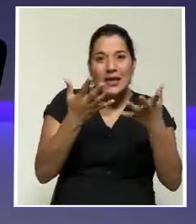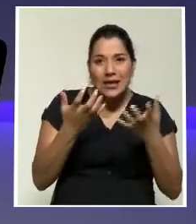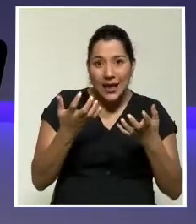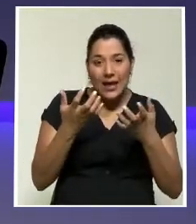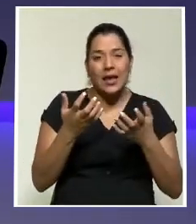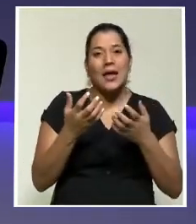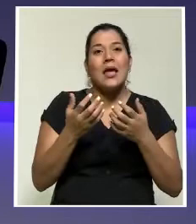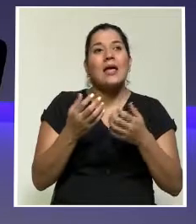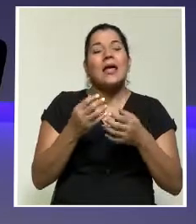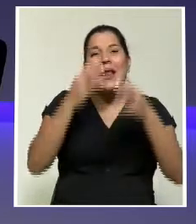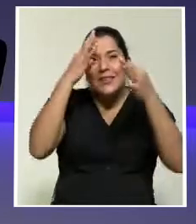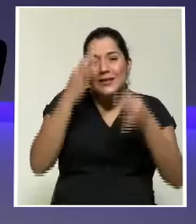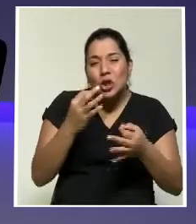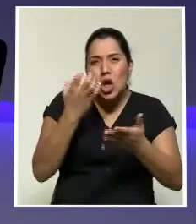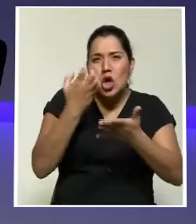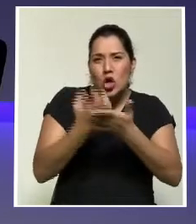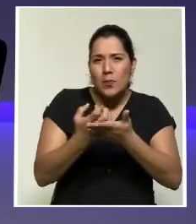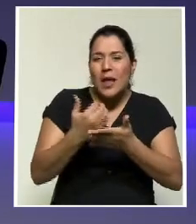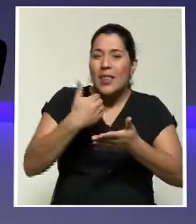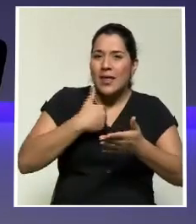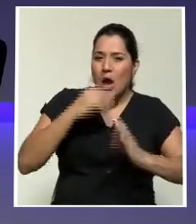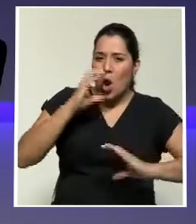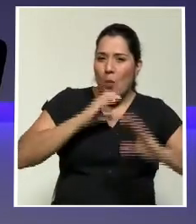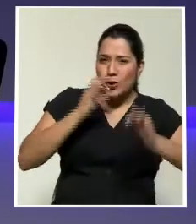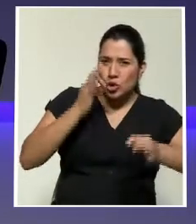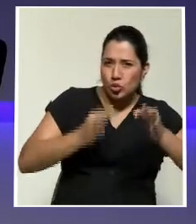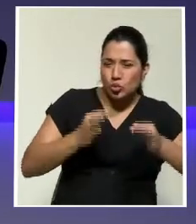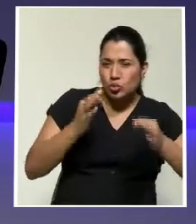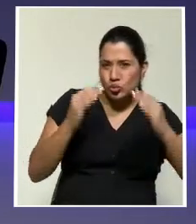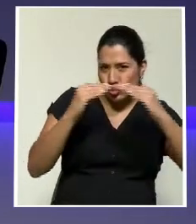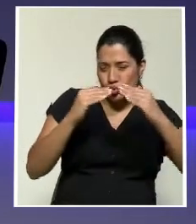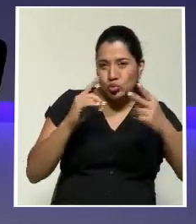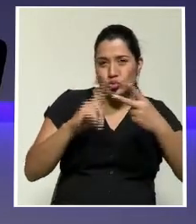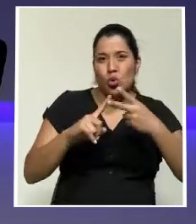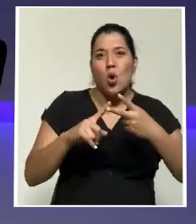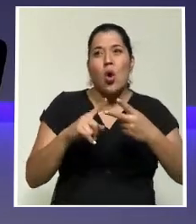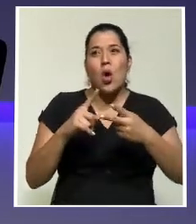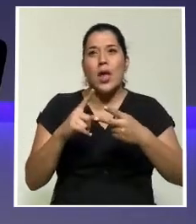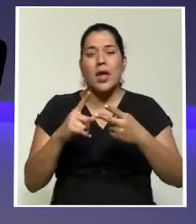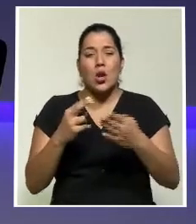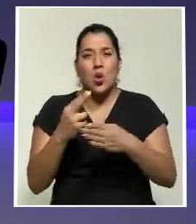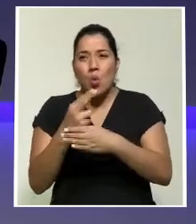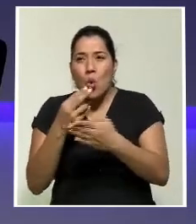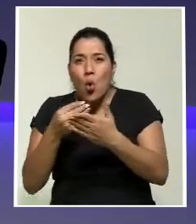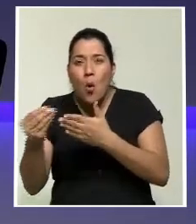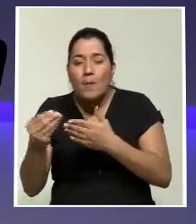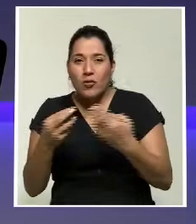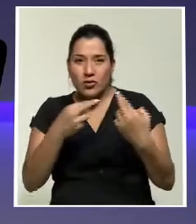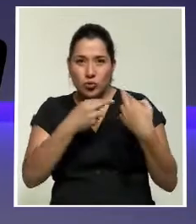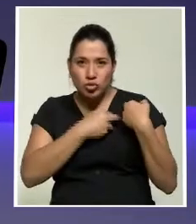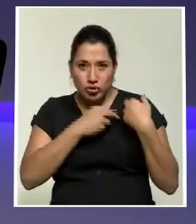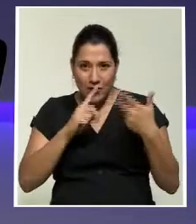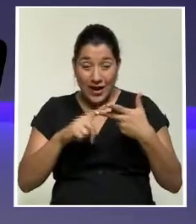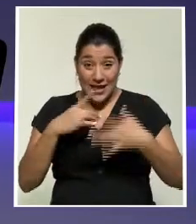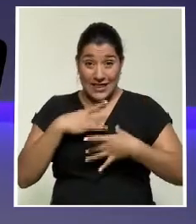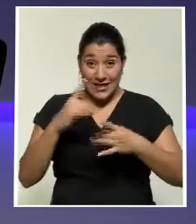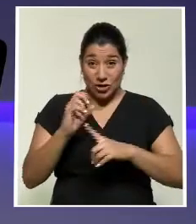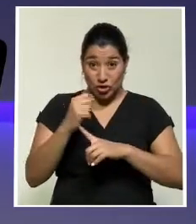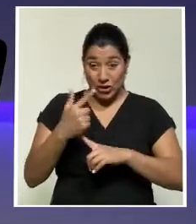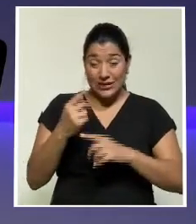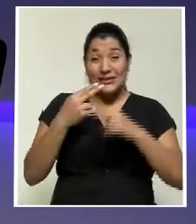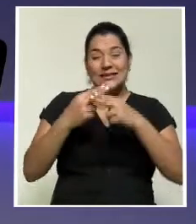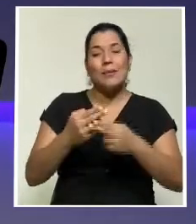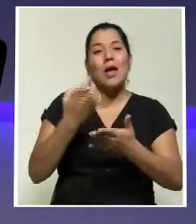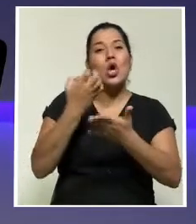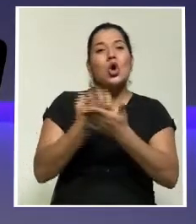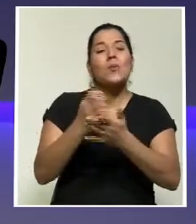comercio justo, por el consumo responsable, por el interés social. Se llama economía social solidaria y para